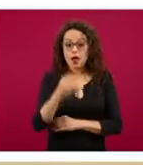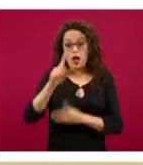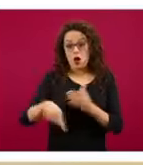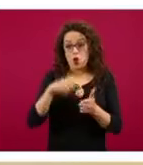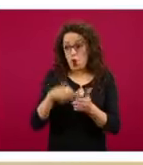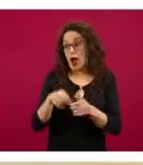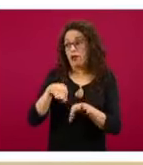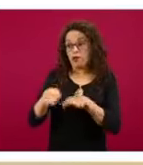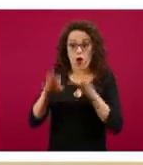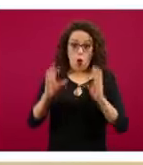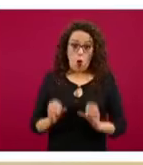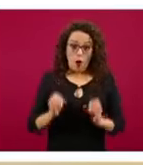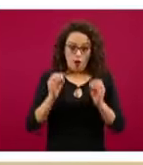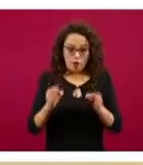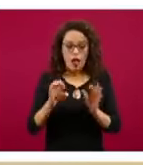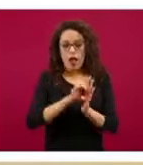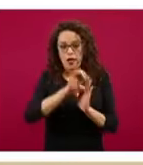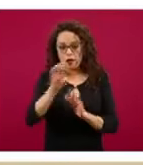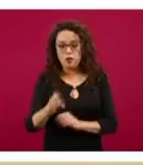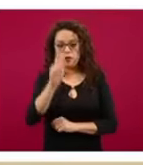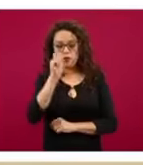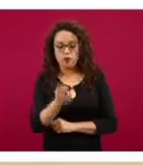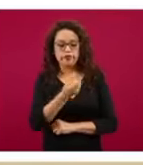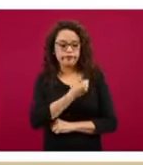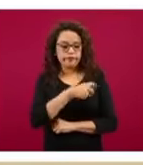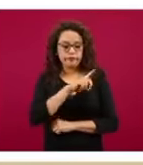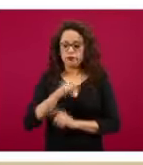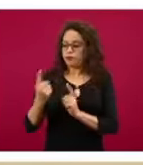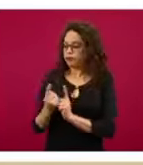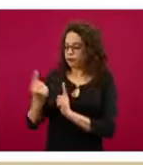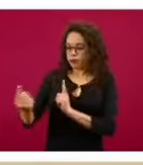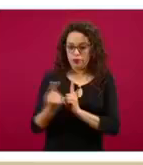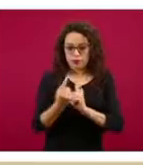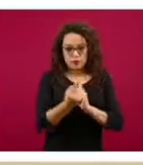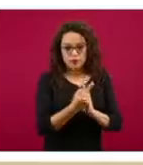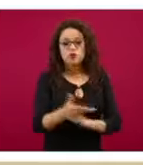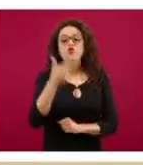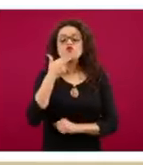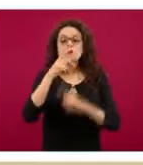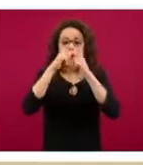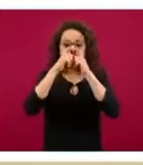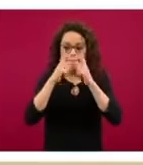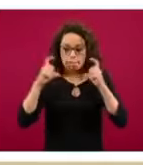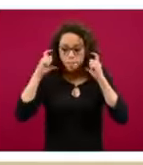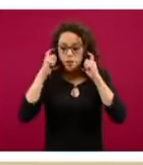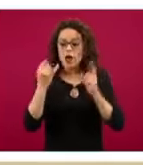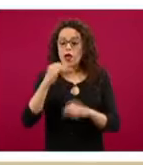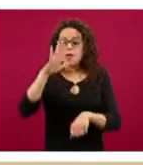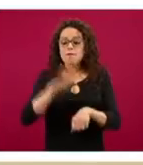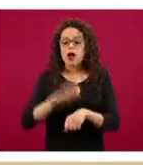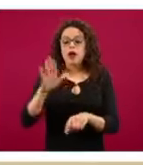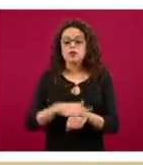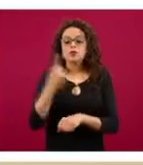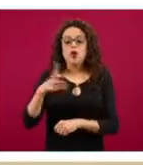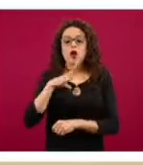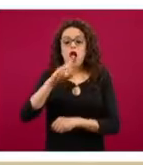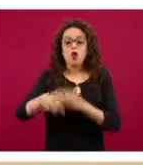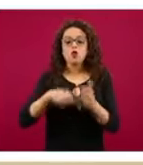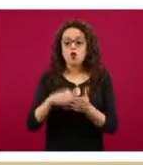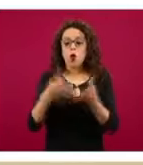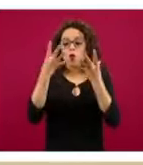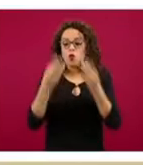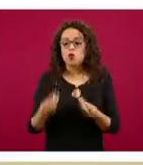trabajo, tanto como la sana distancia, el uso del cubrebocas, y estamos sobre todo en ambientes en donde estamos con varias